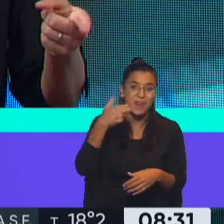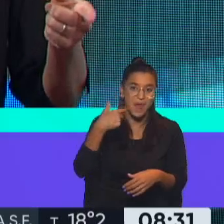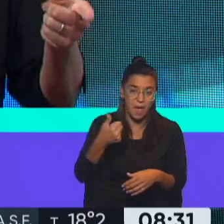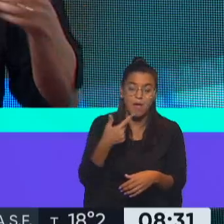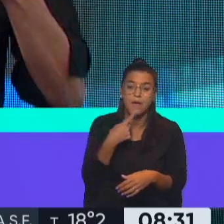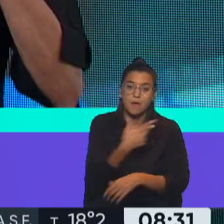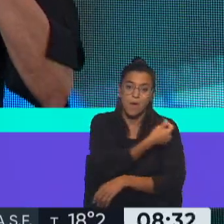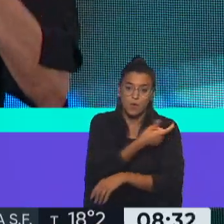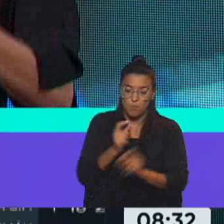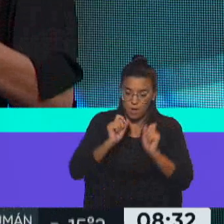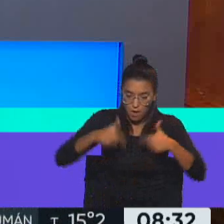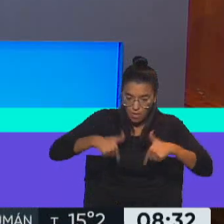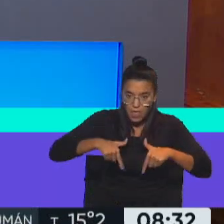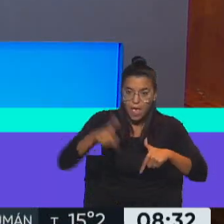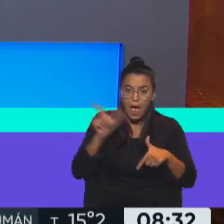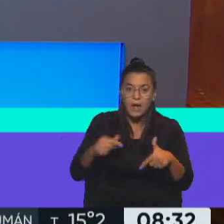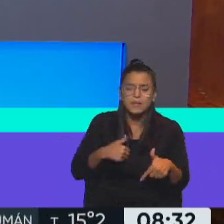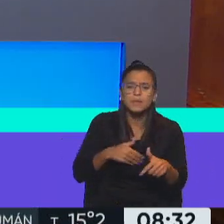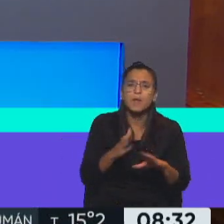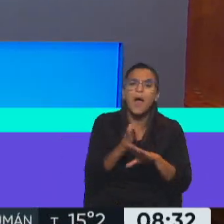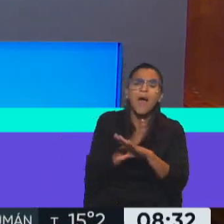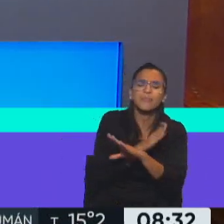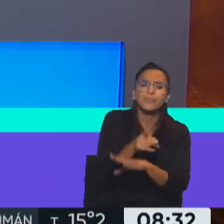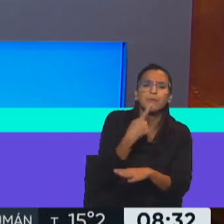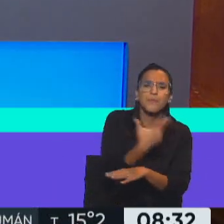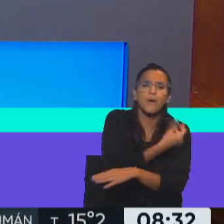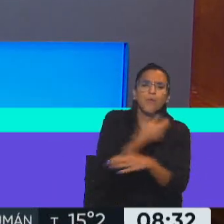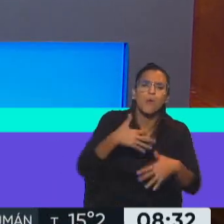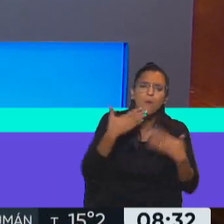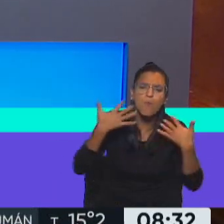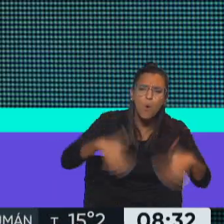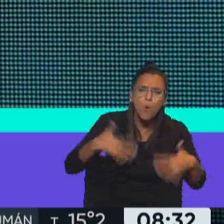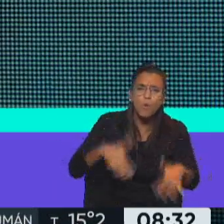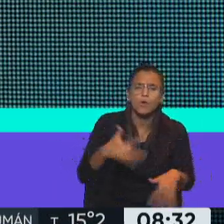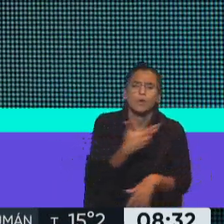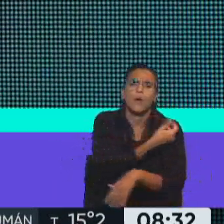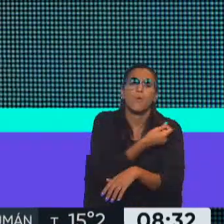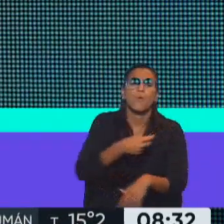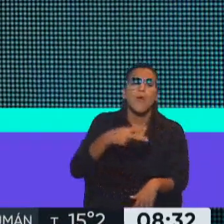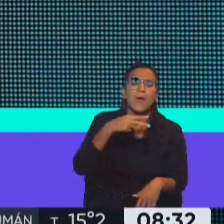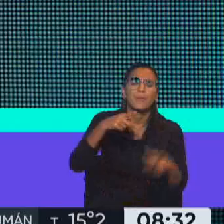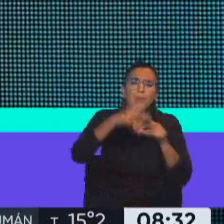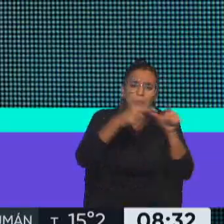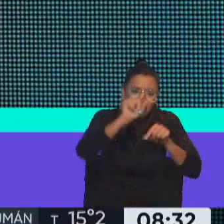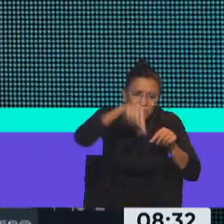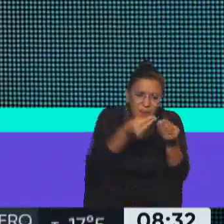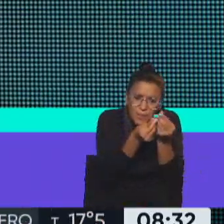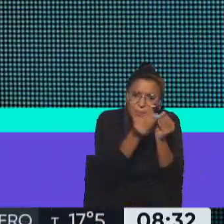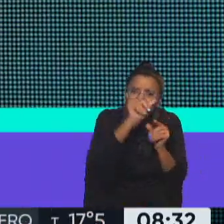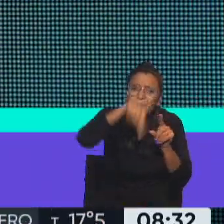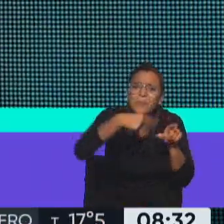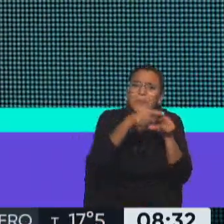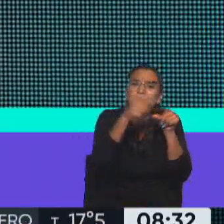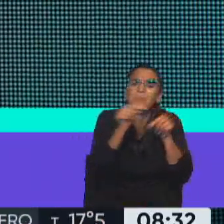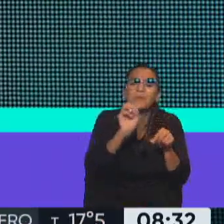permítame, antes de meternos en la vacuna argentina puntualmente, hay una vacuna de la que se ha hablado muchísimo, que es la vacuna vegetal, por Sí, llamarlo de alguna manera,